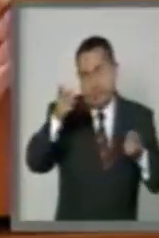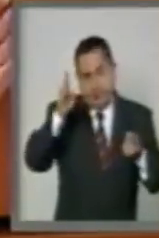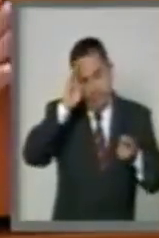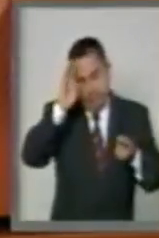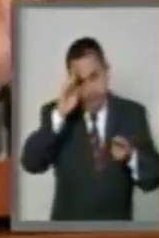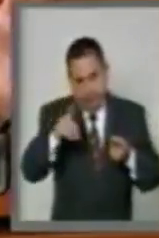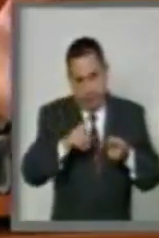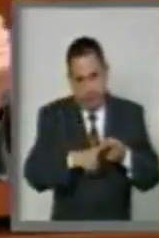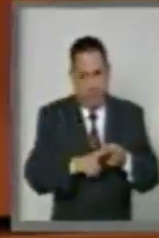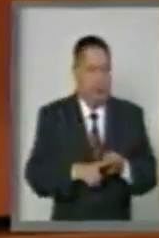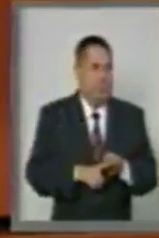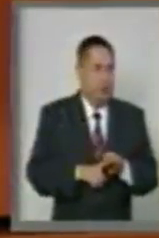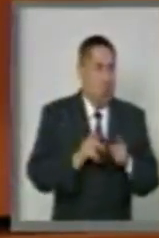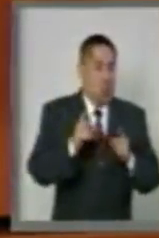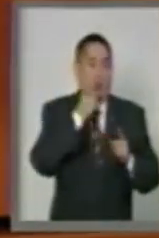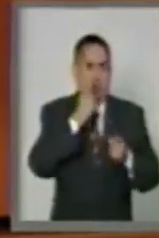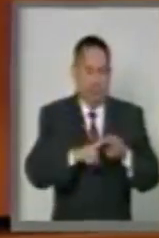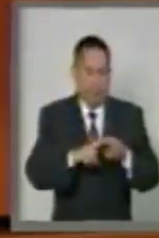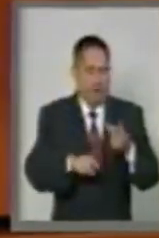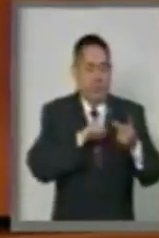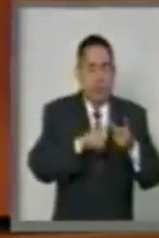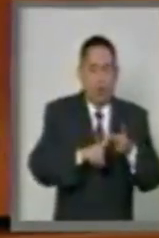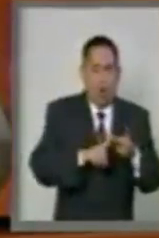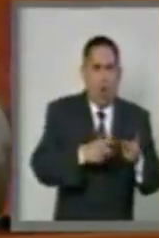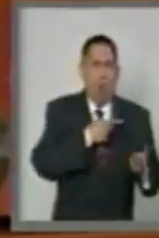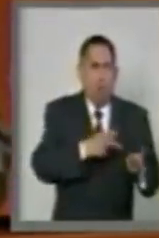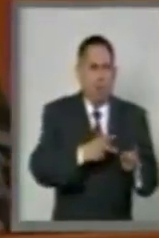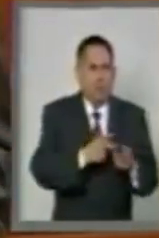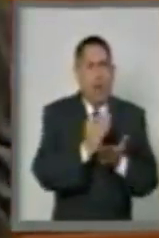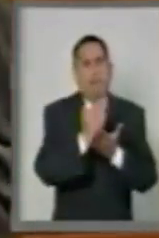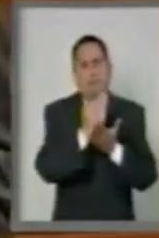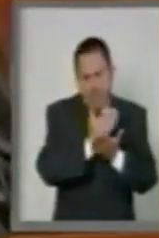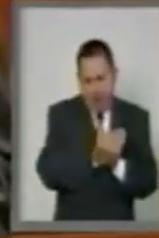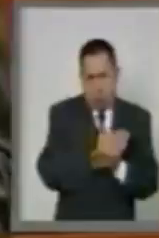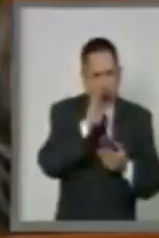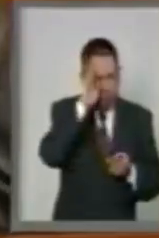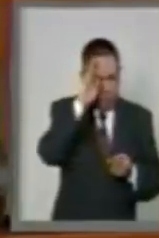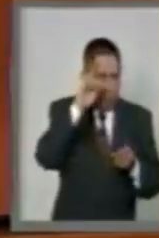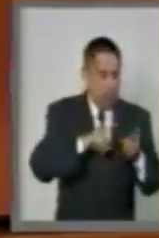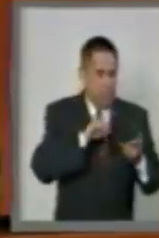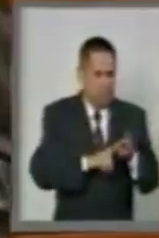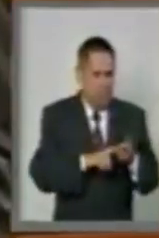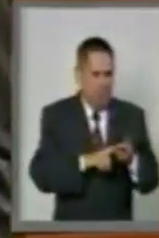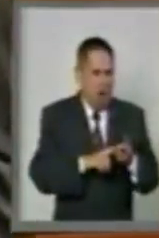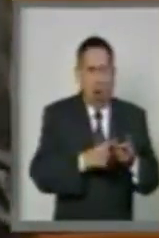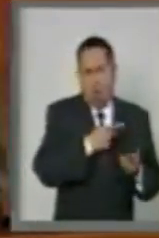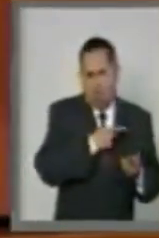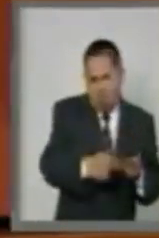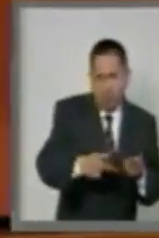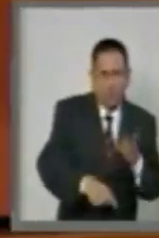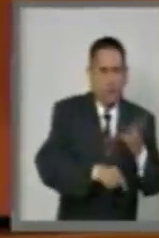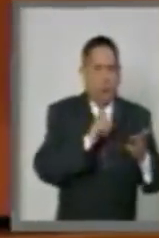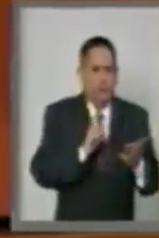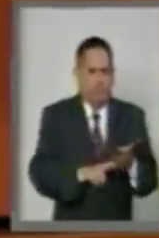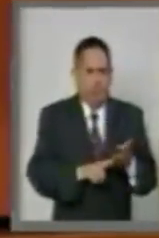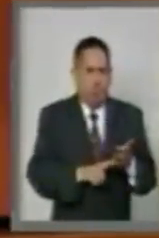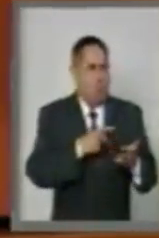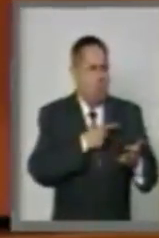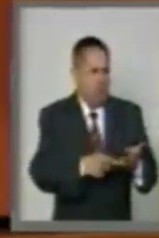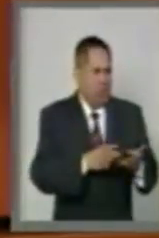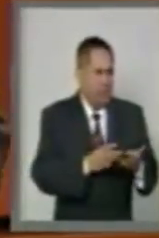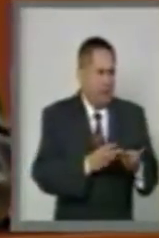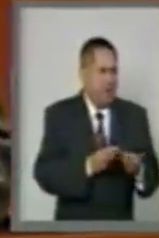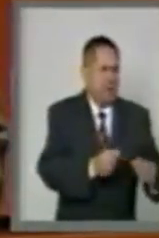La pobreza extrema. La pobreza un poco menos extrema. La pobreza a medias. La pobreza que puede